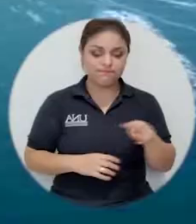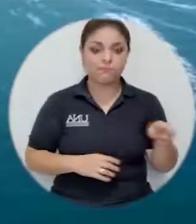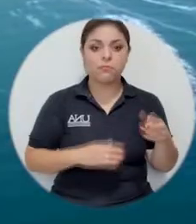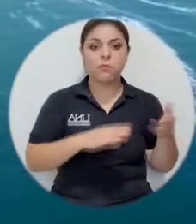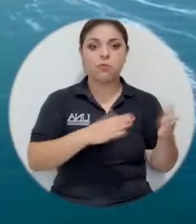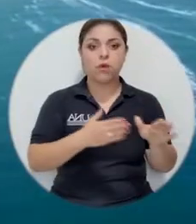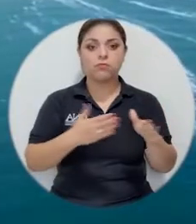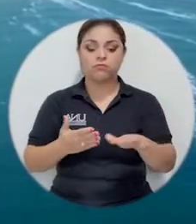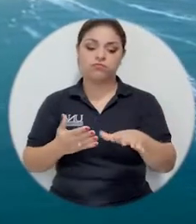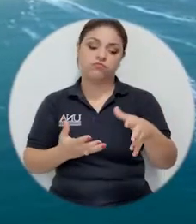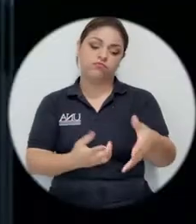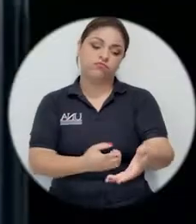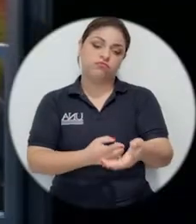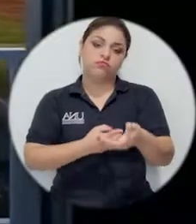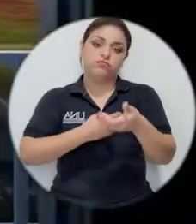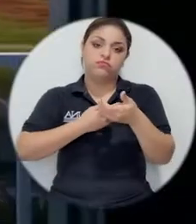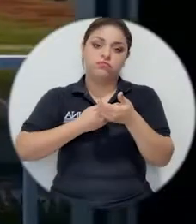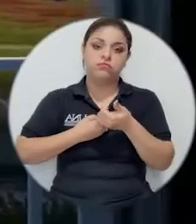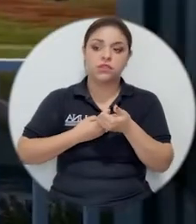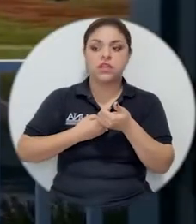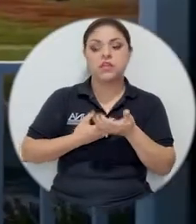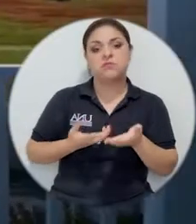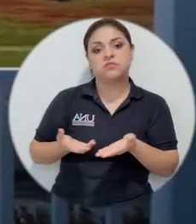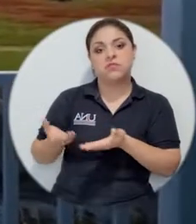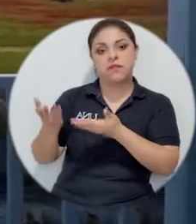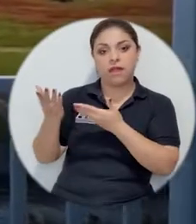en el desierto y trasladarlas